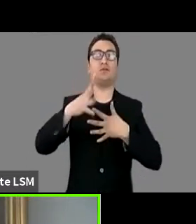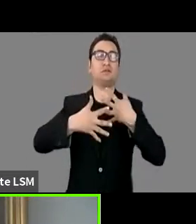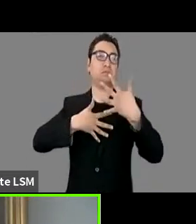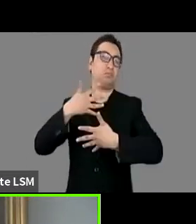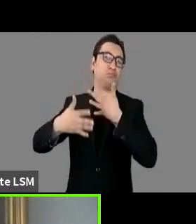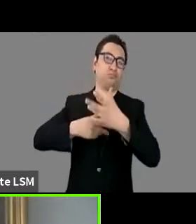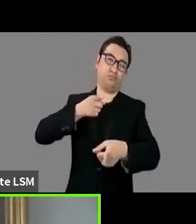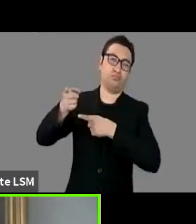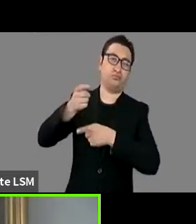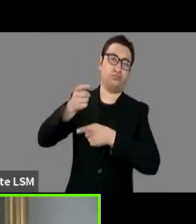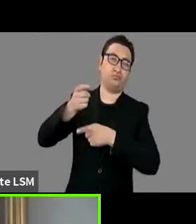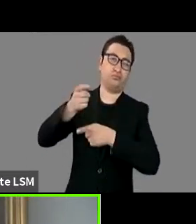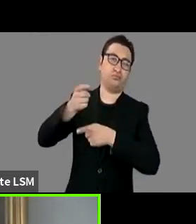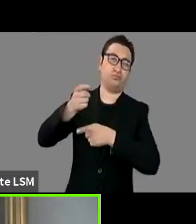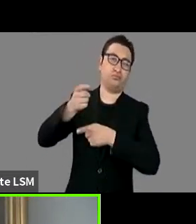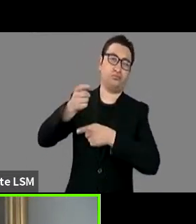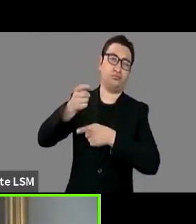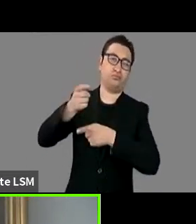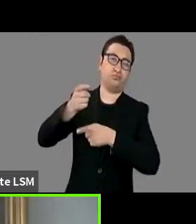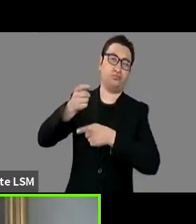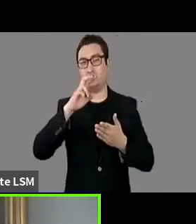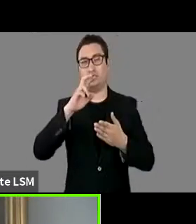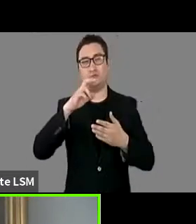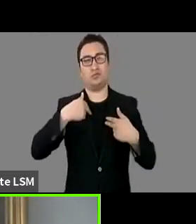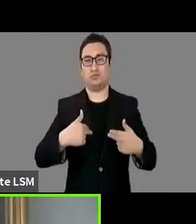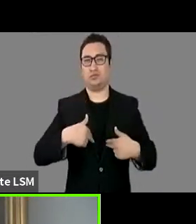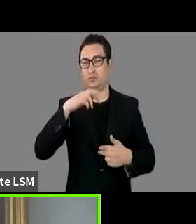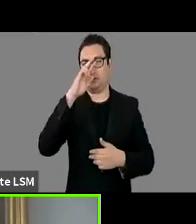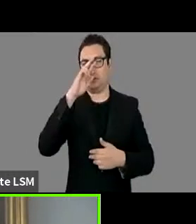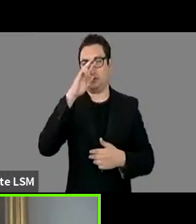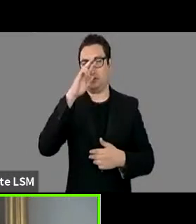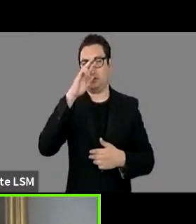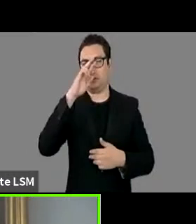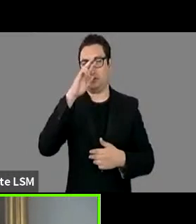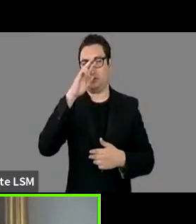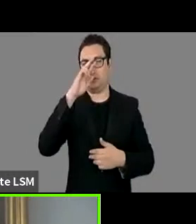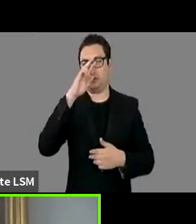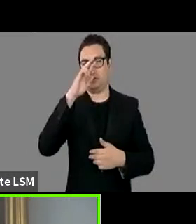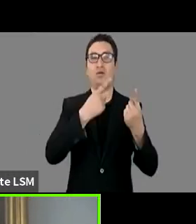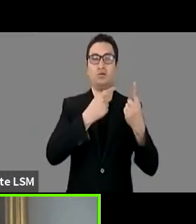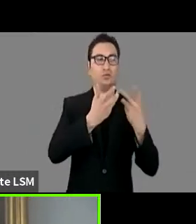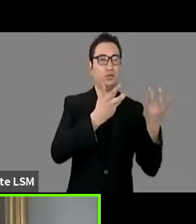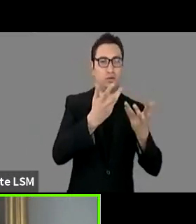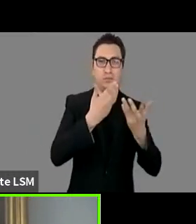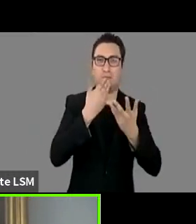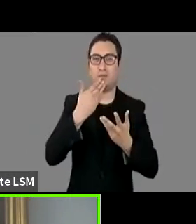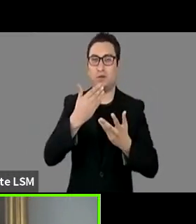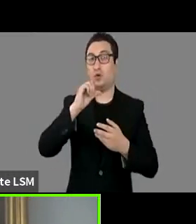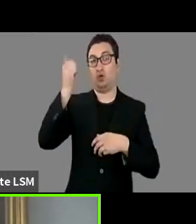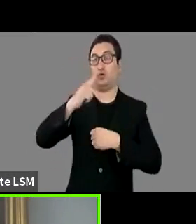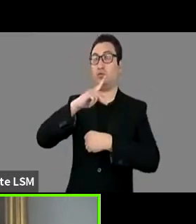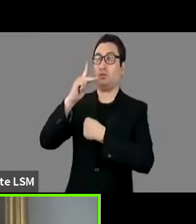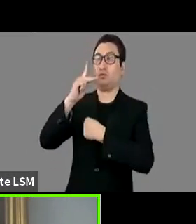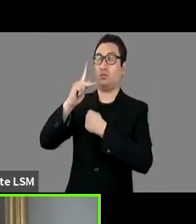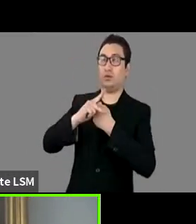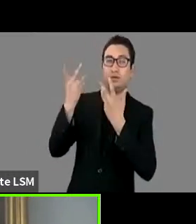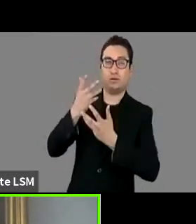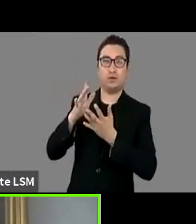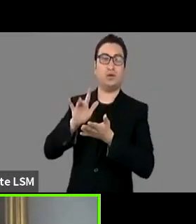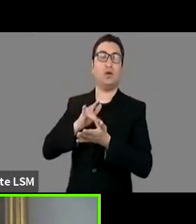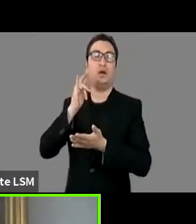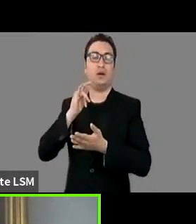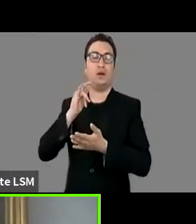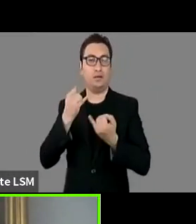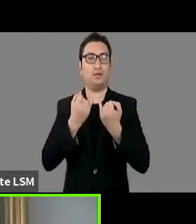nombrar algunas buenas prácticas que ya se están tomando en otros países en este contexto, en España personas con